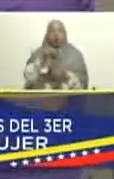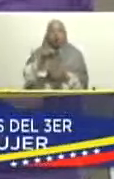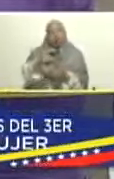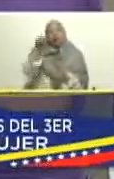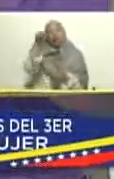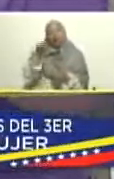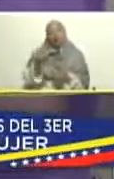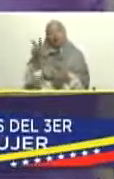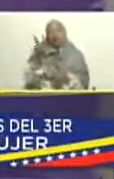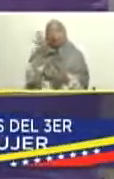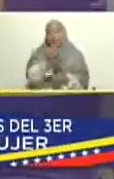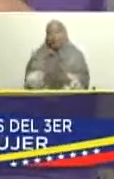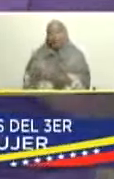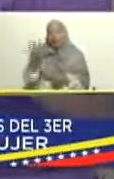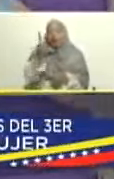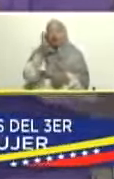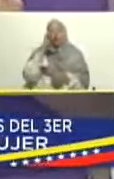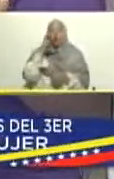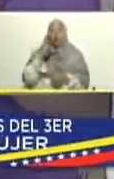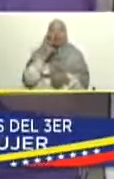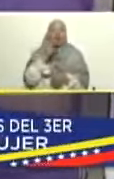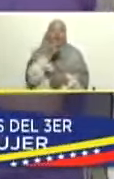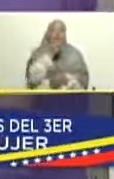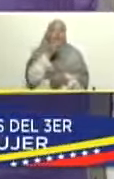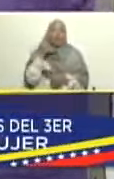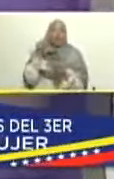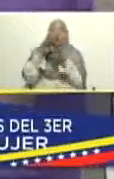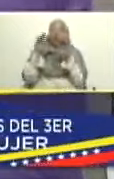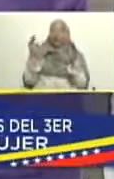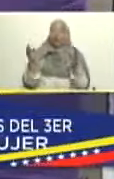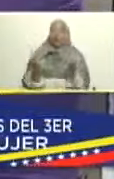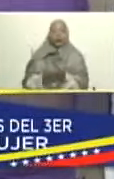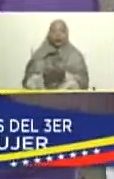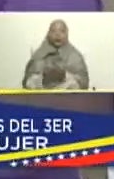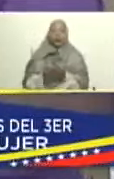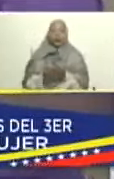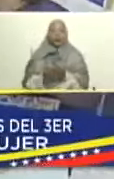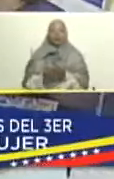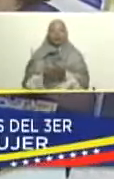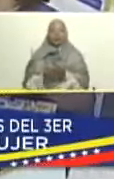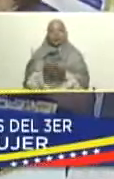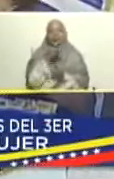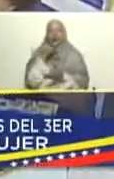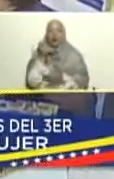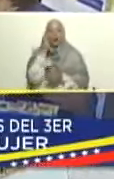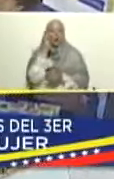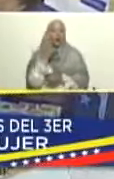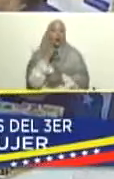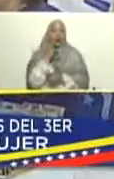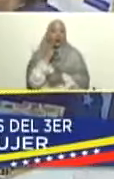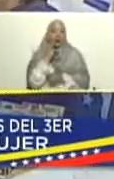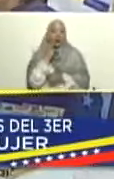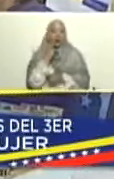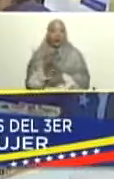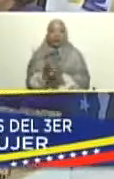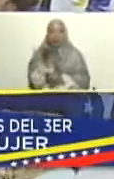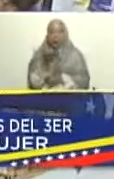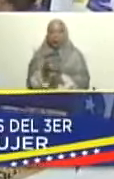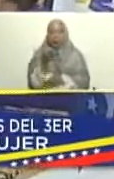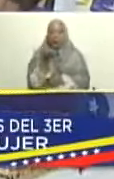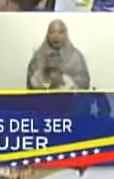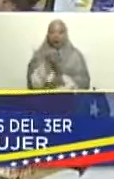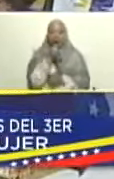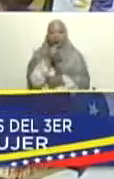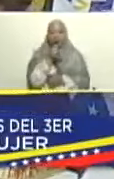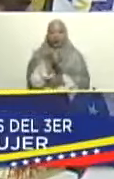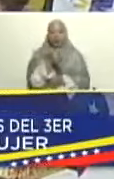a oeste tenemos cacao. Buen chocolate. Y el mejor cacao del mundo, que con eso hacemos el mejor chocolate. Es así. Que eso es lo importante. Tenemos